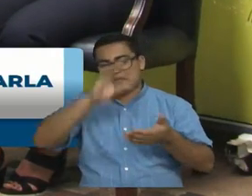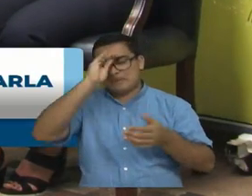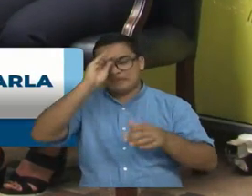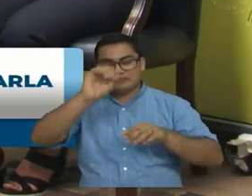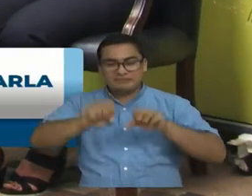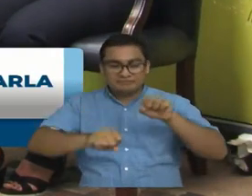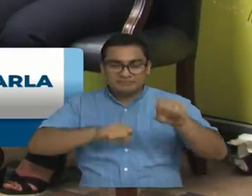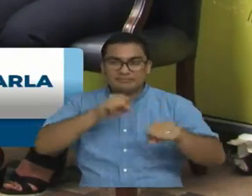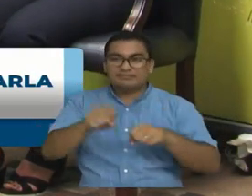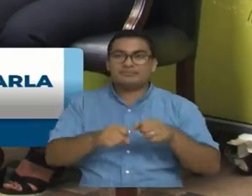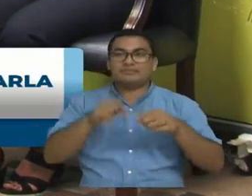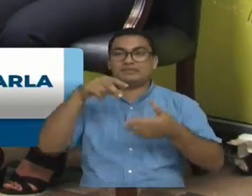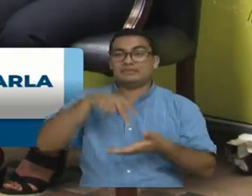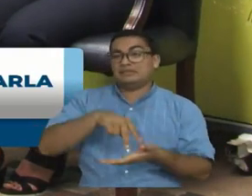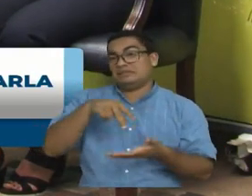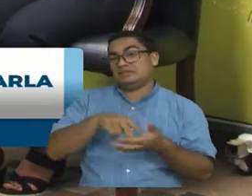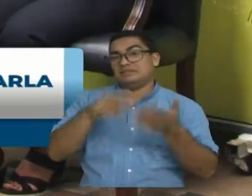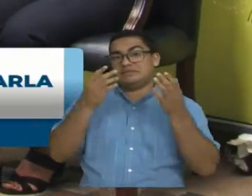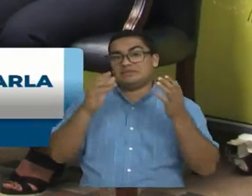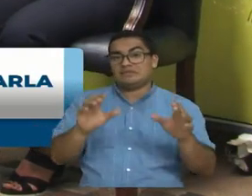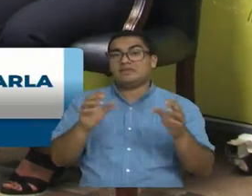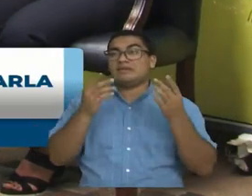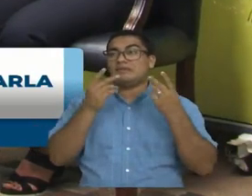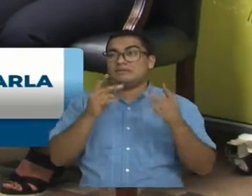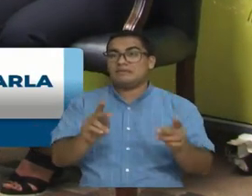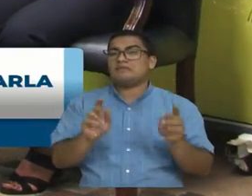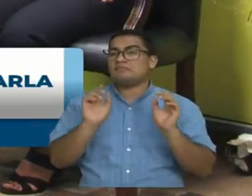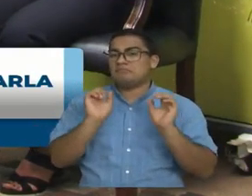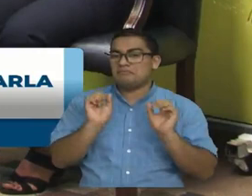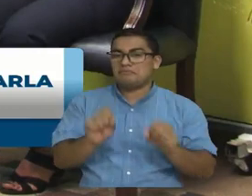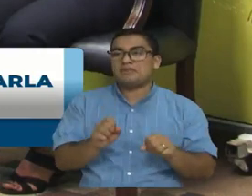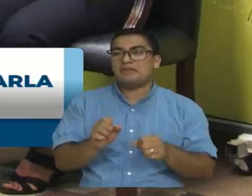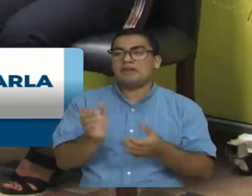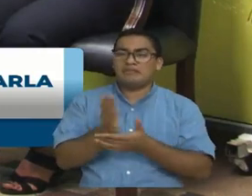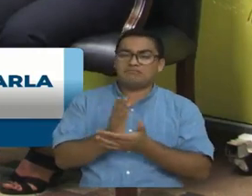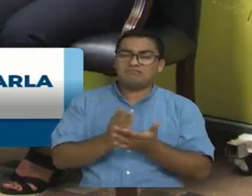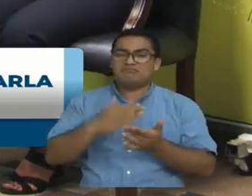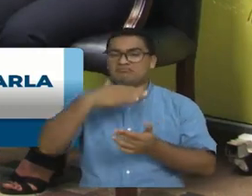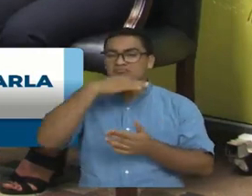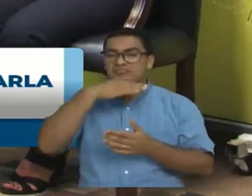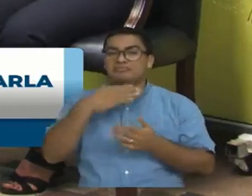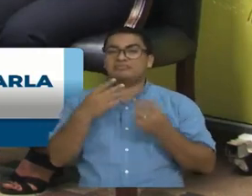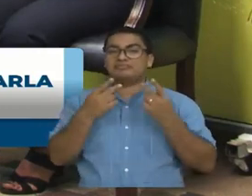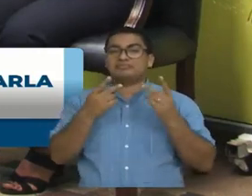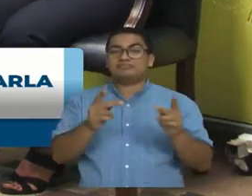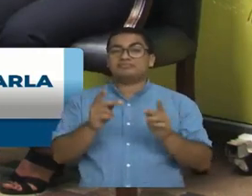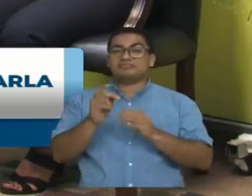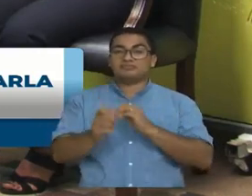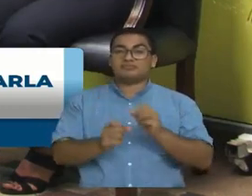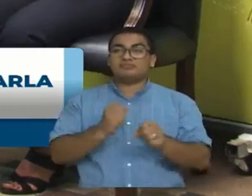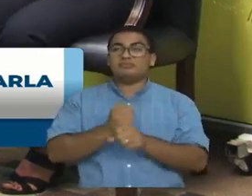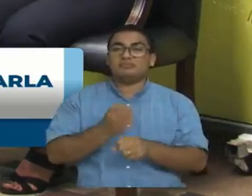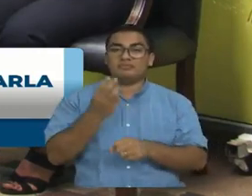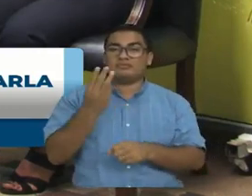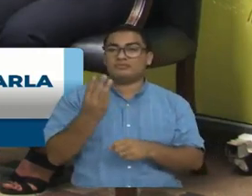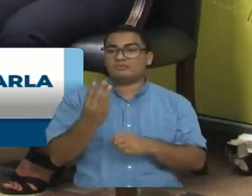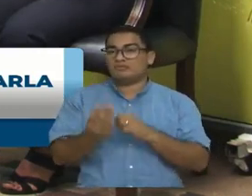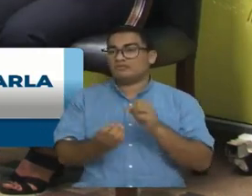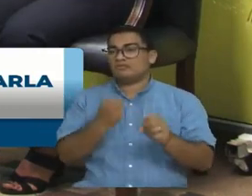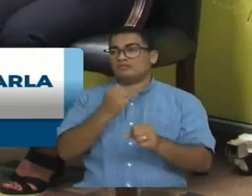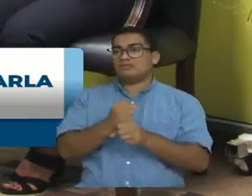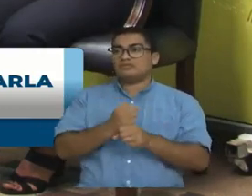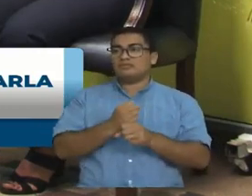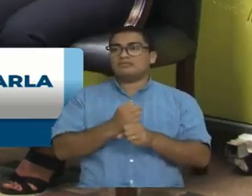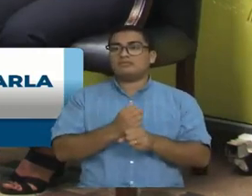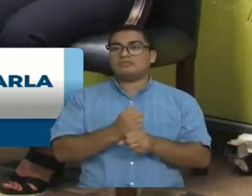bicicleta, saltar y todo eso, pero que el niño lo logra, ¿verdad? Pero con cierta dificultad porque a tal edad, a los 3 años ya debe aprender a andar en